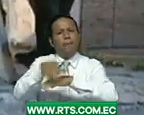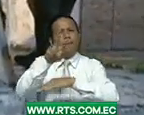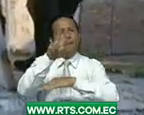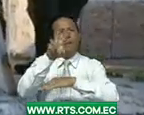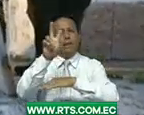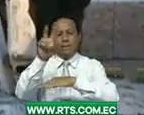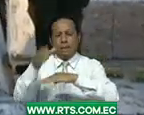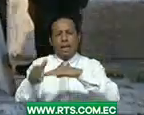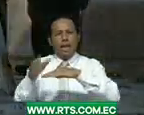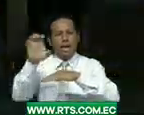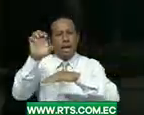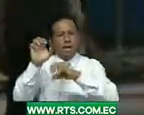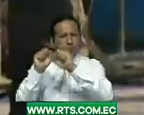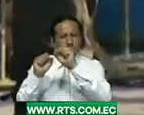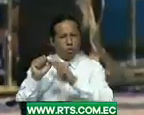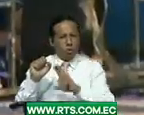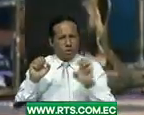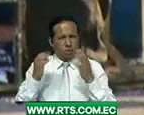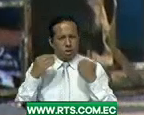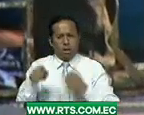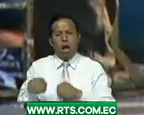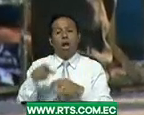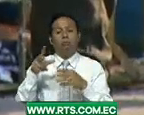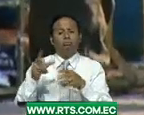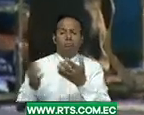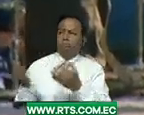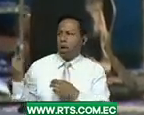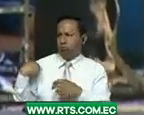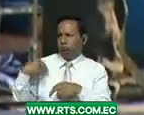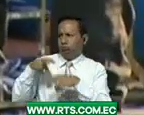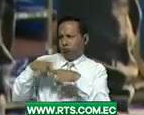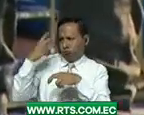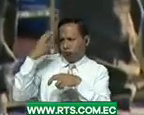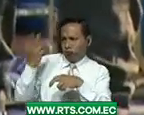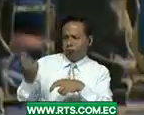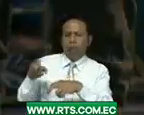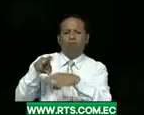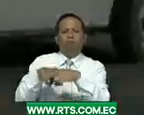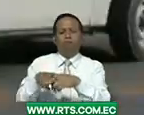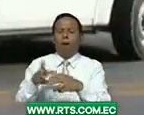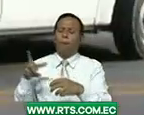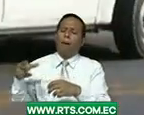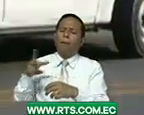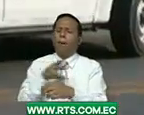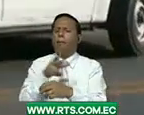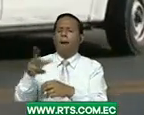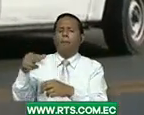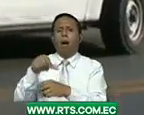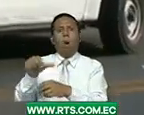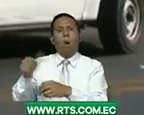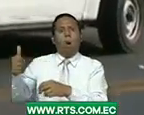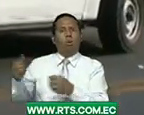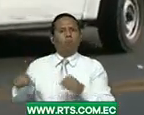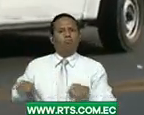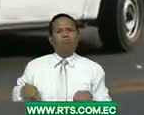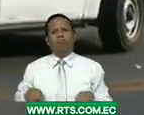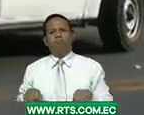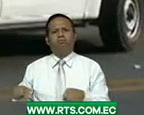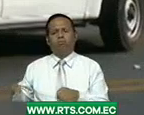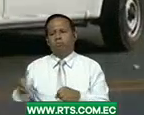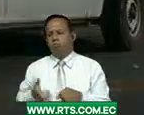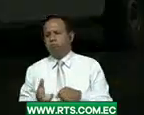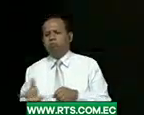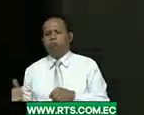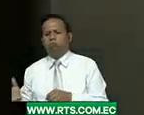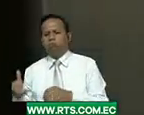E suroeste de Guayaquil. Y mientras se cortaba el cabello, desconocidos llegaron en una motocicleta. Le propinaron varios disparos, acabando